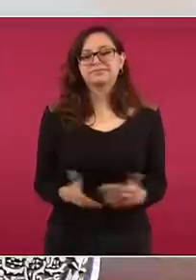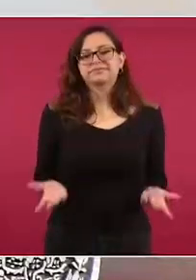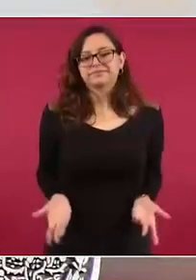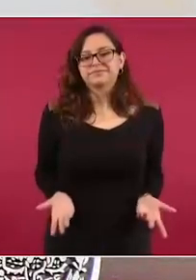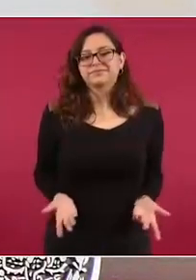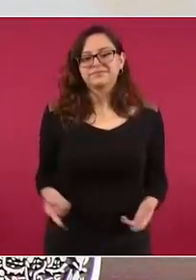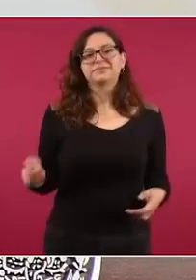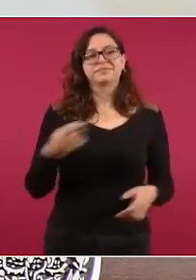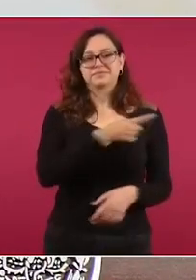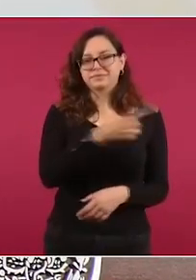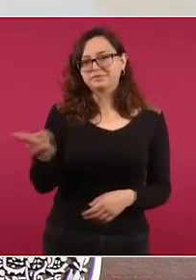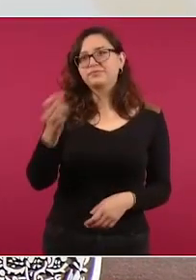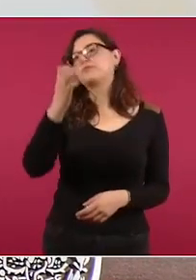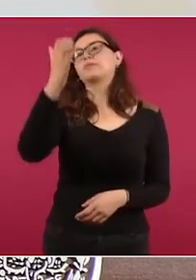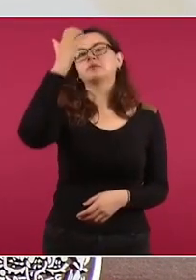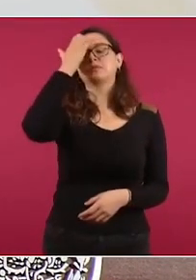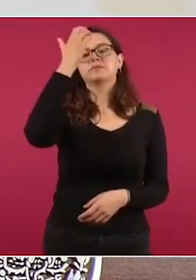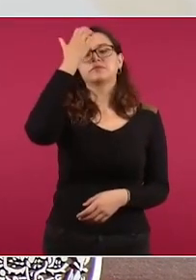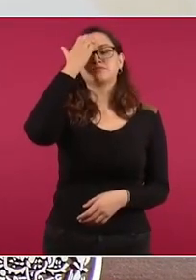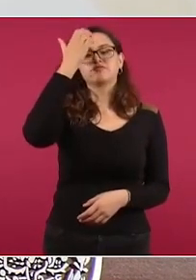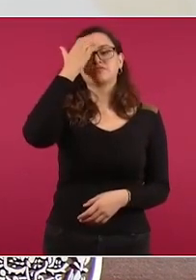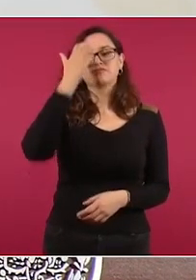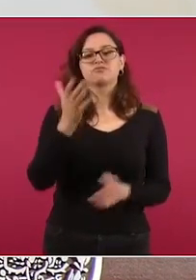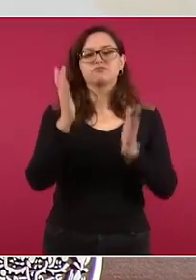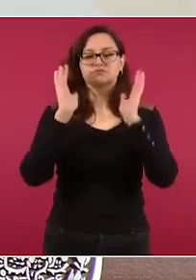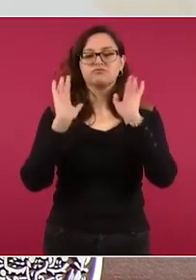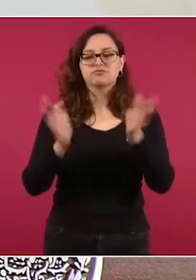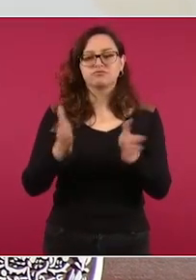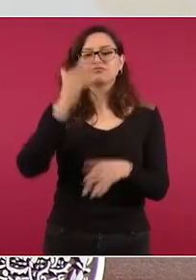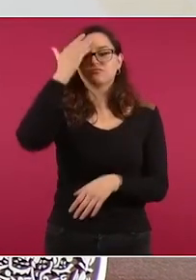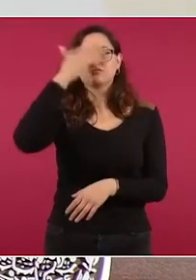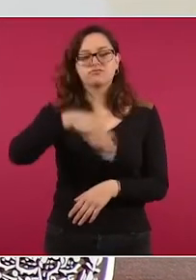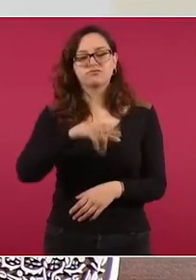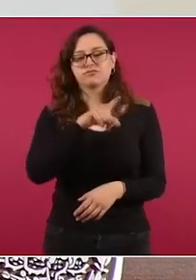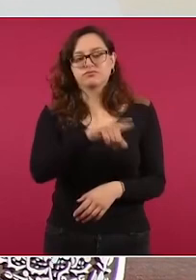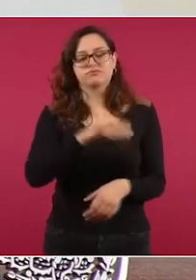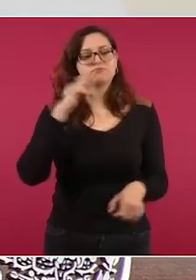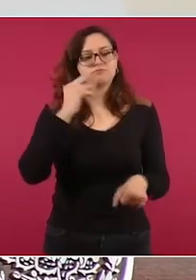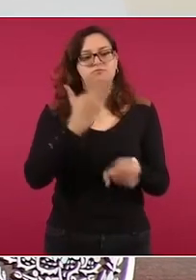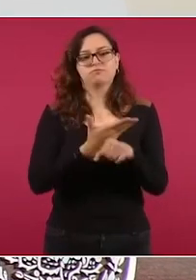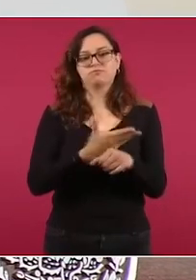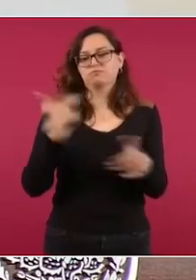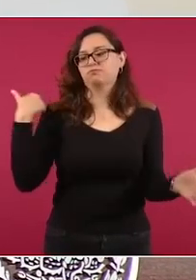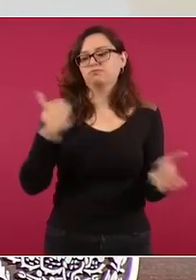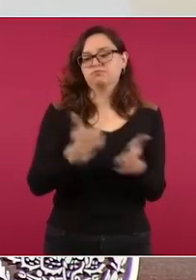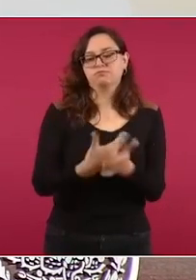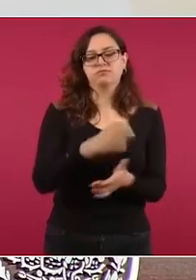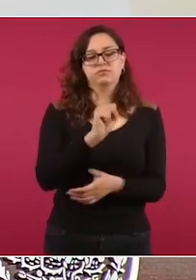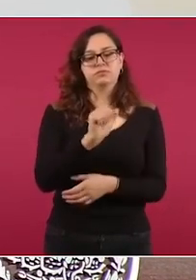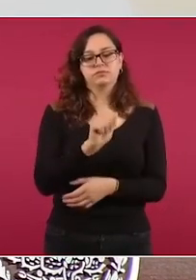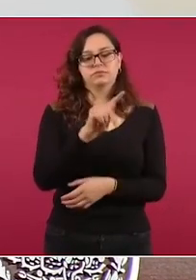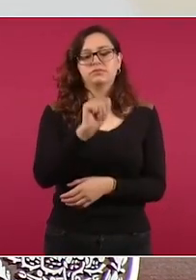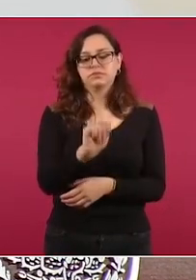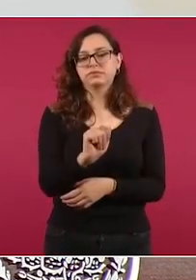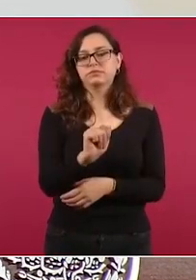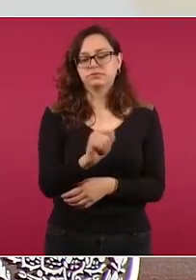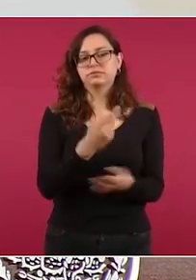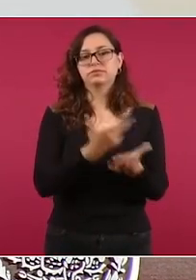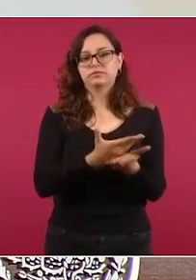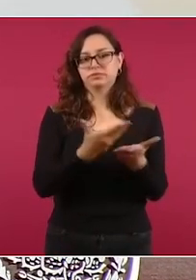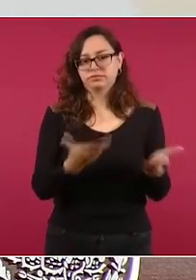estado aquí con nosotros en todo lo que tiene que ver con el SAT. De todas maneras, les vamos a entregar